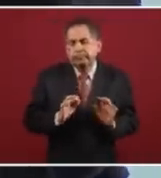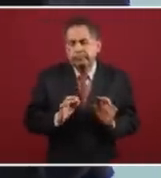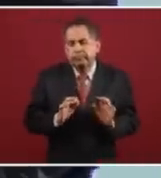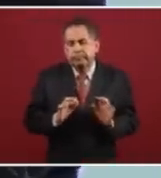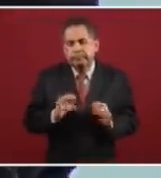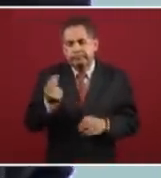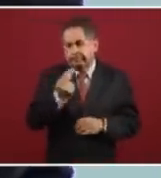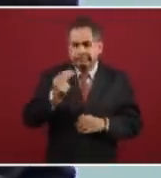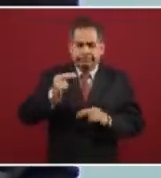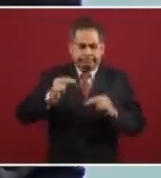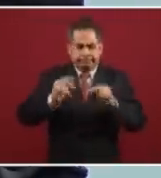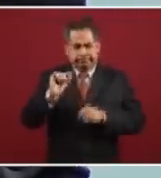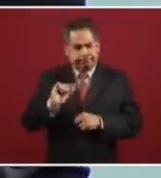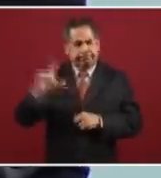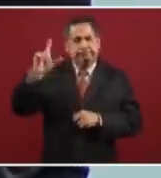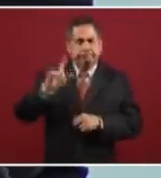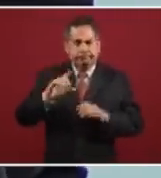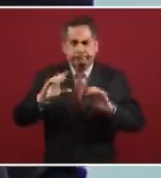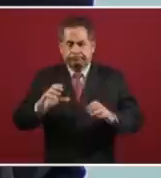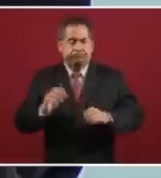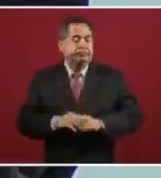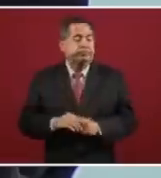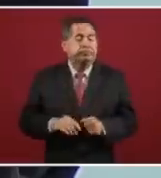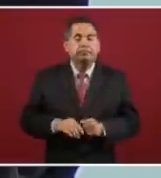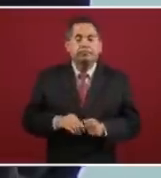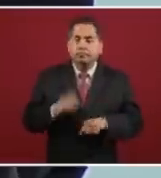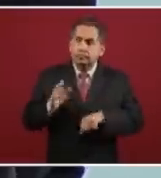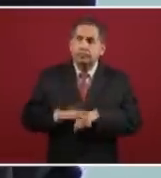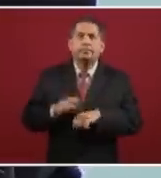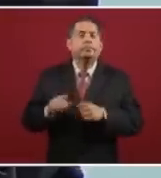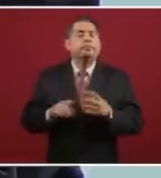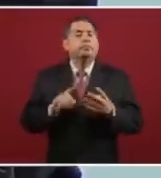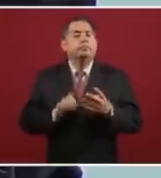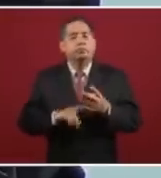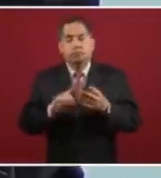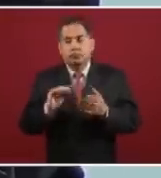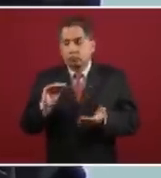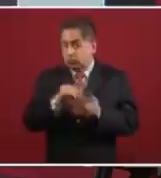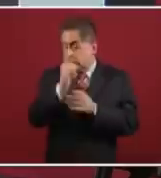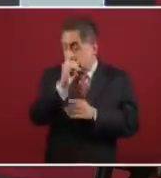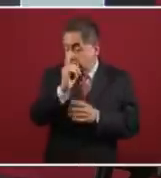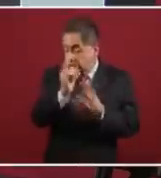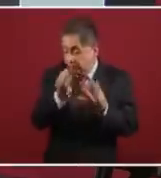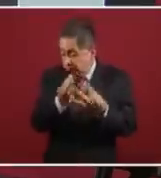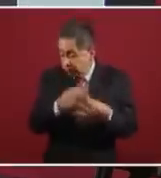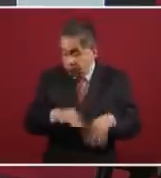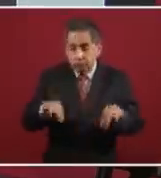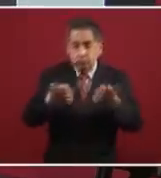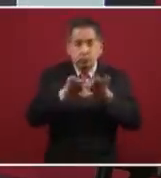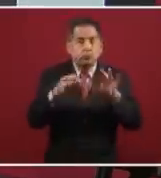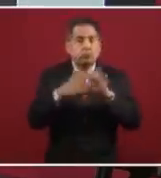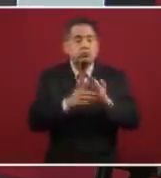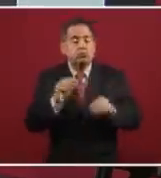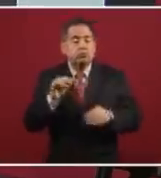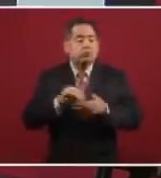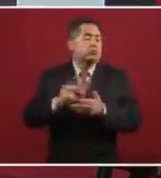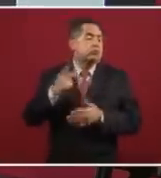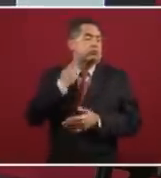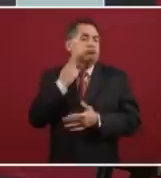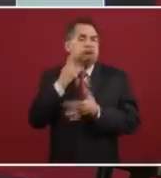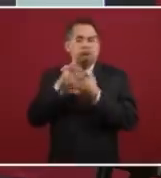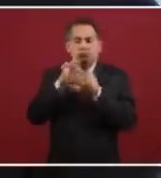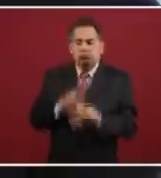niveles profesionales adecuados. Implementación, esto es fundamental, de una política